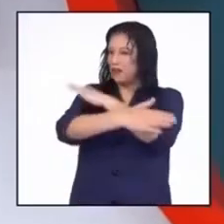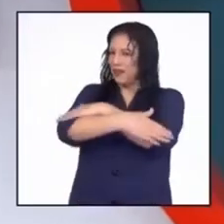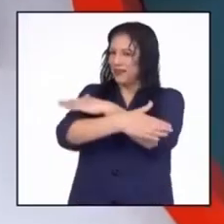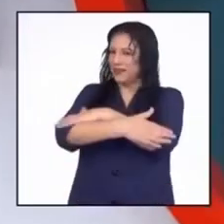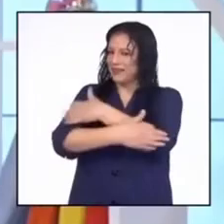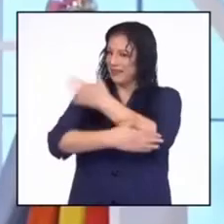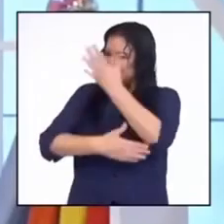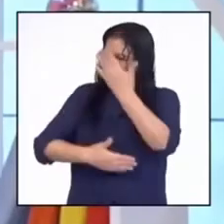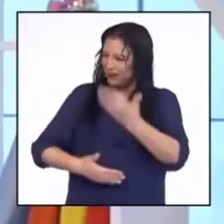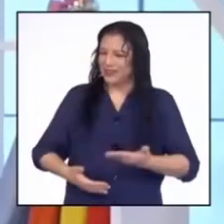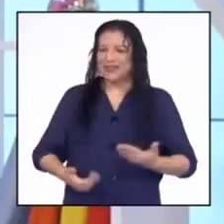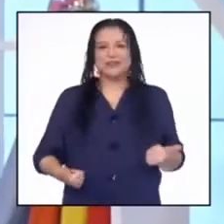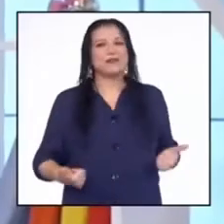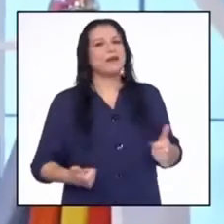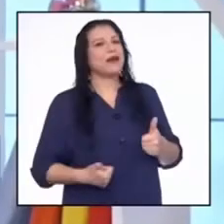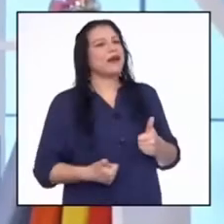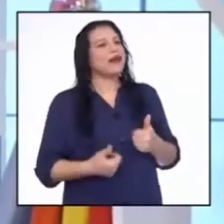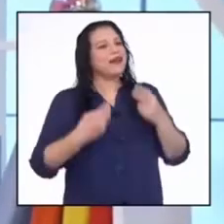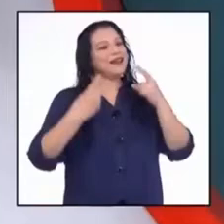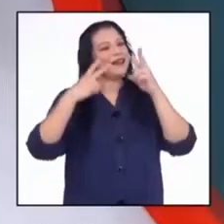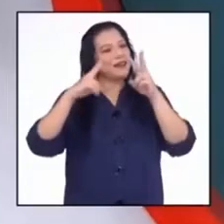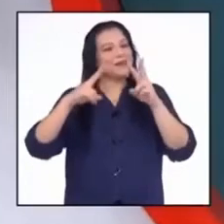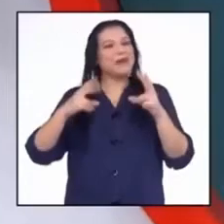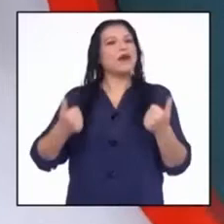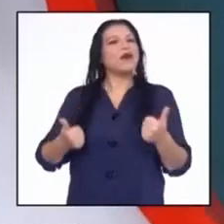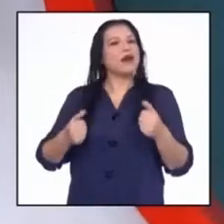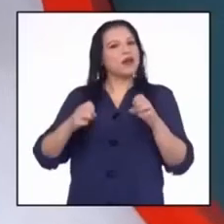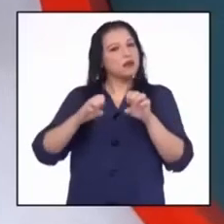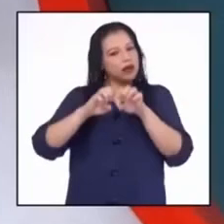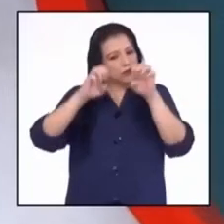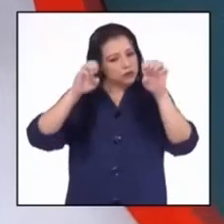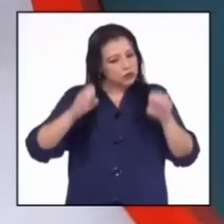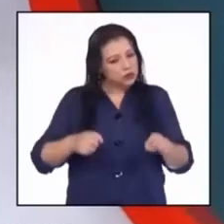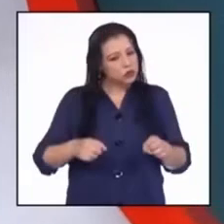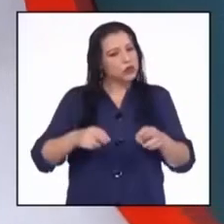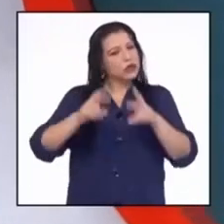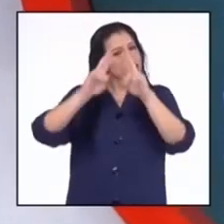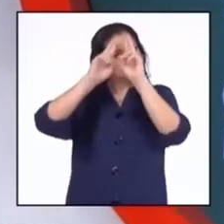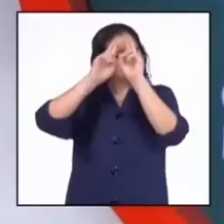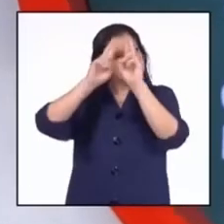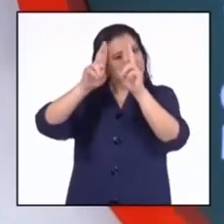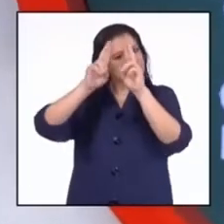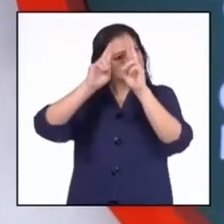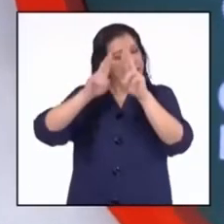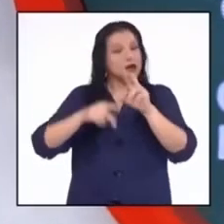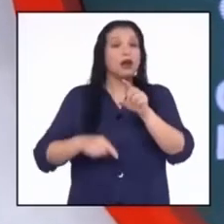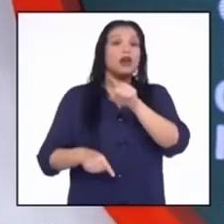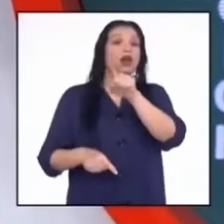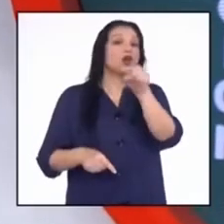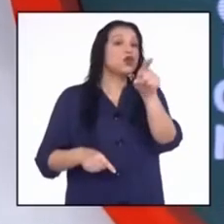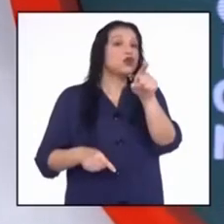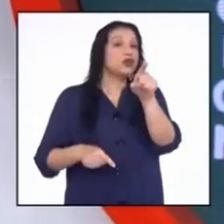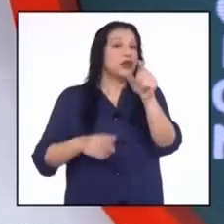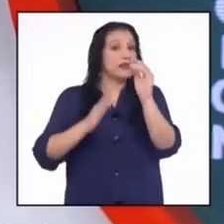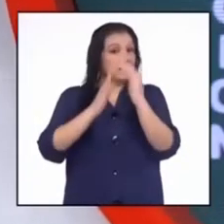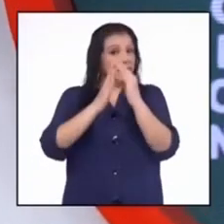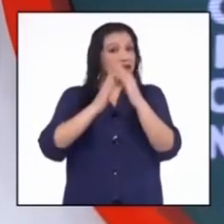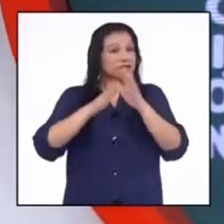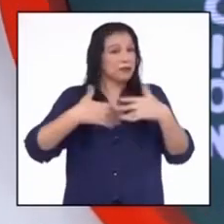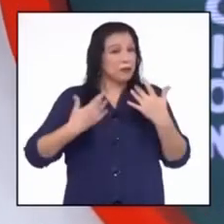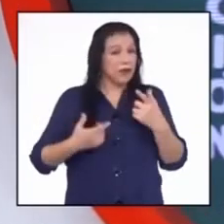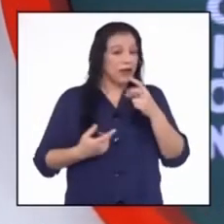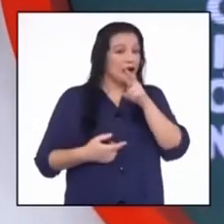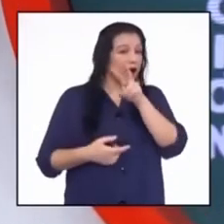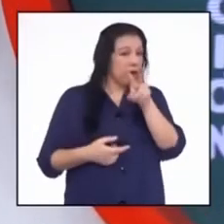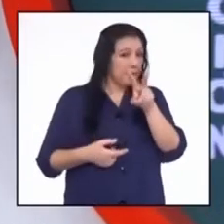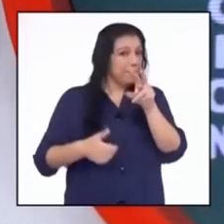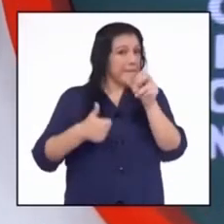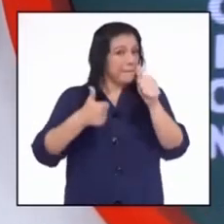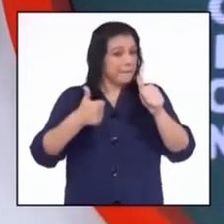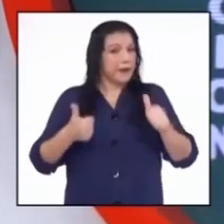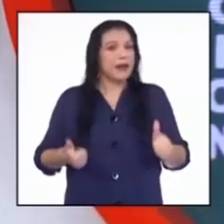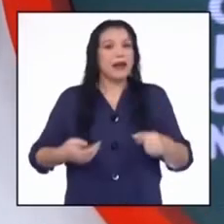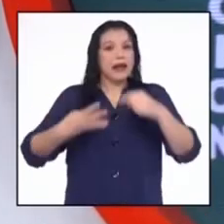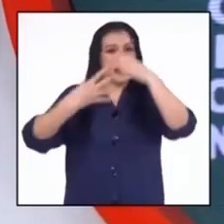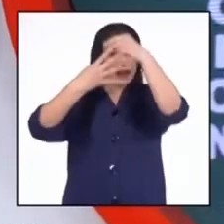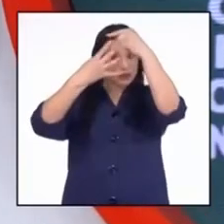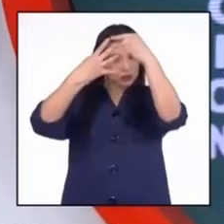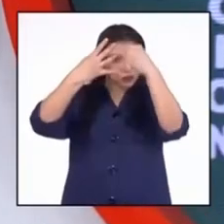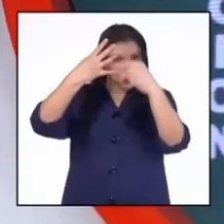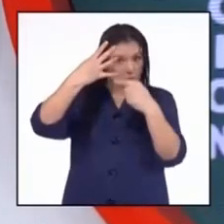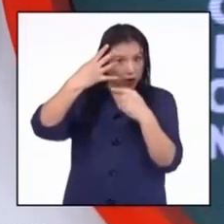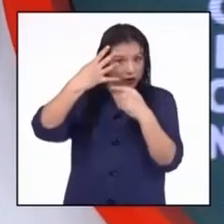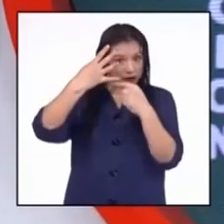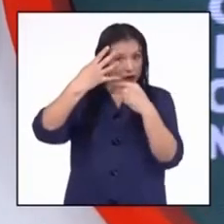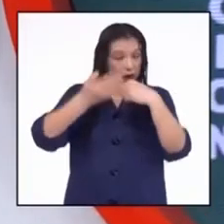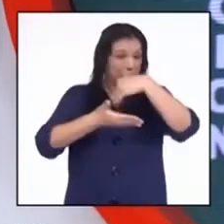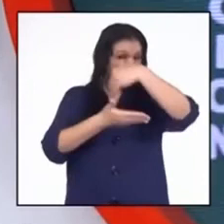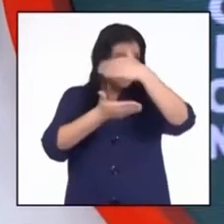Felicitaciones, Steph. Veo que hay una estructura que se ha respetado. ¿Y ustedes en casita pueden reconocerla? Las 4